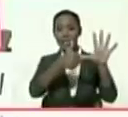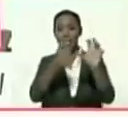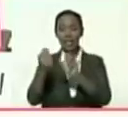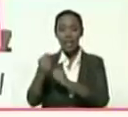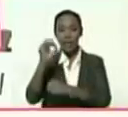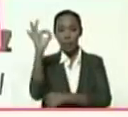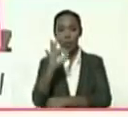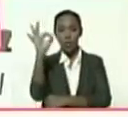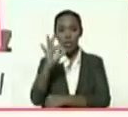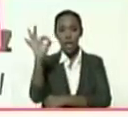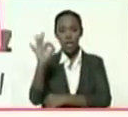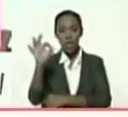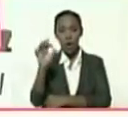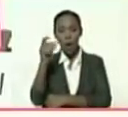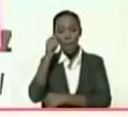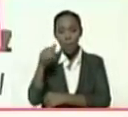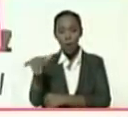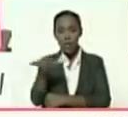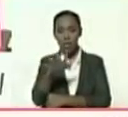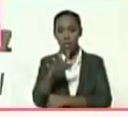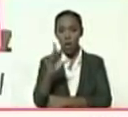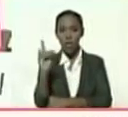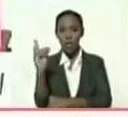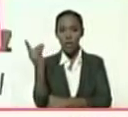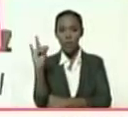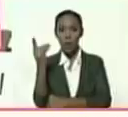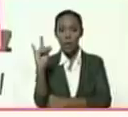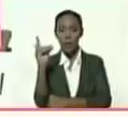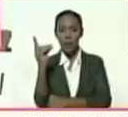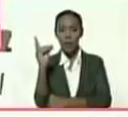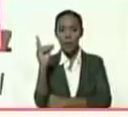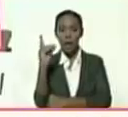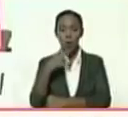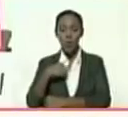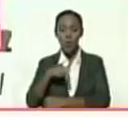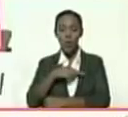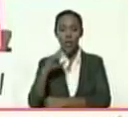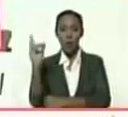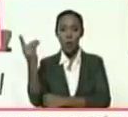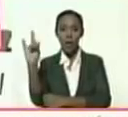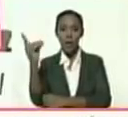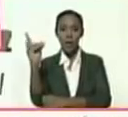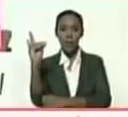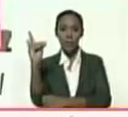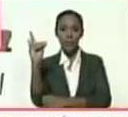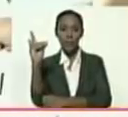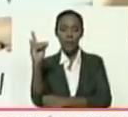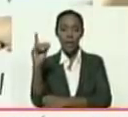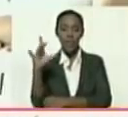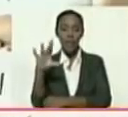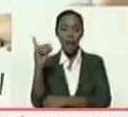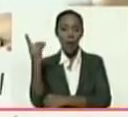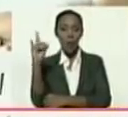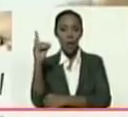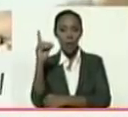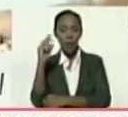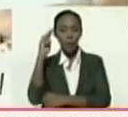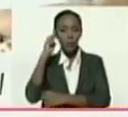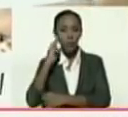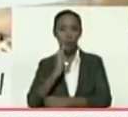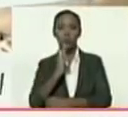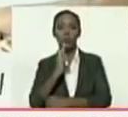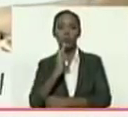60% de la población de Bolivia, de nuestra Bolivia, de la Bolivia bolivariana.